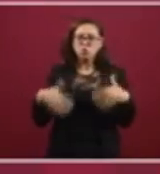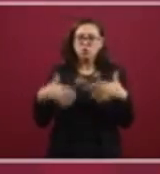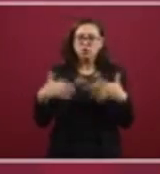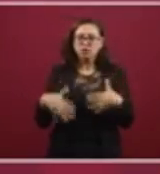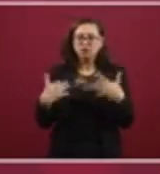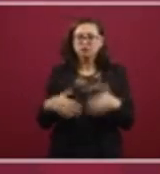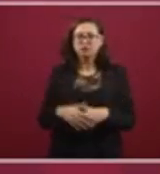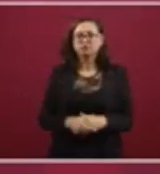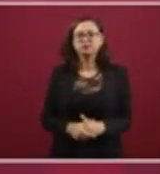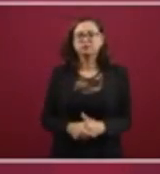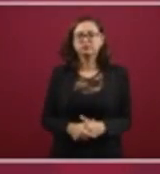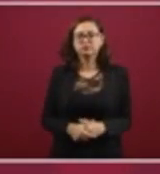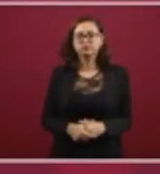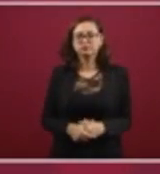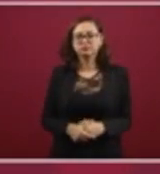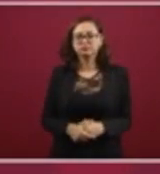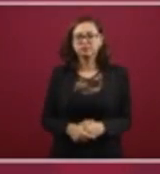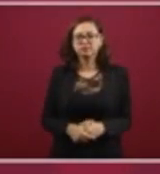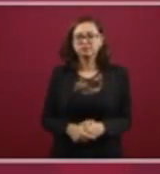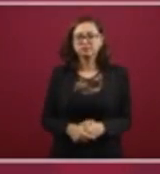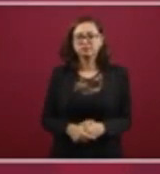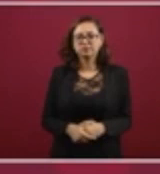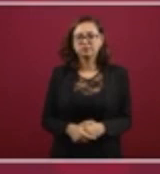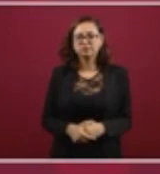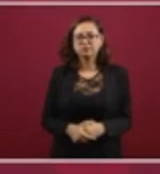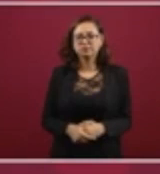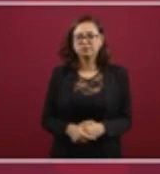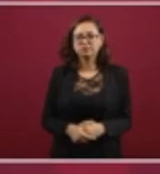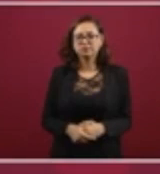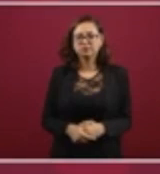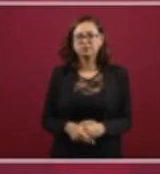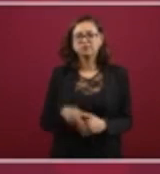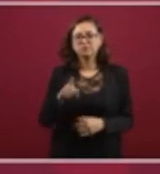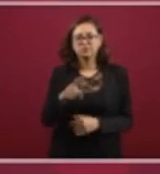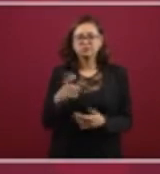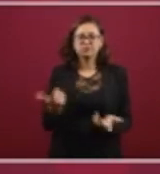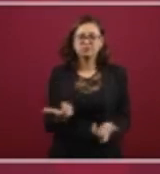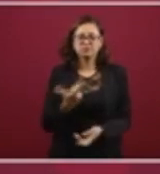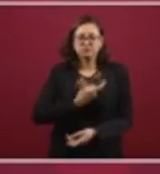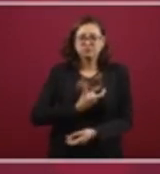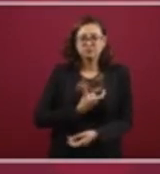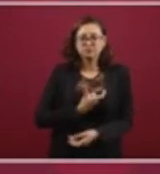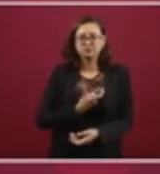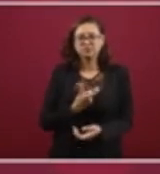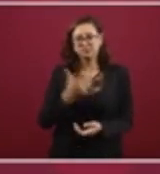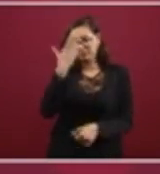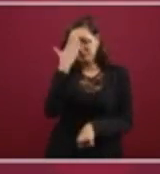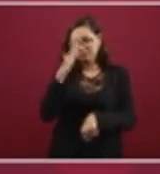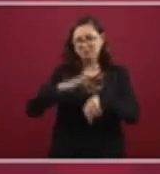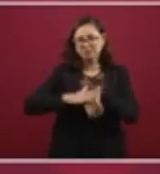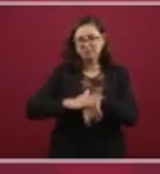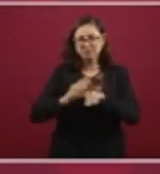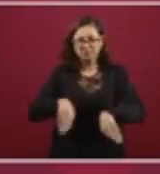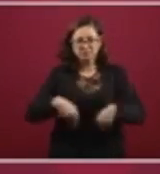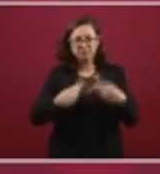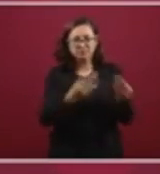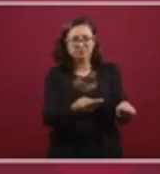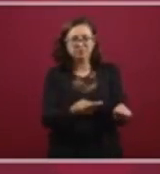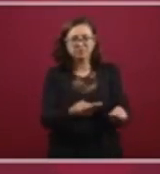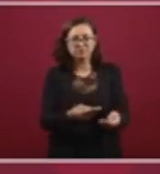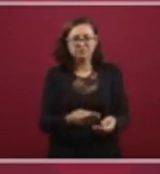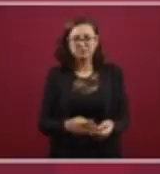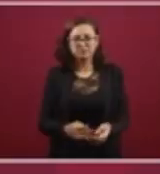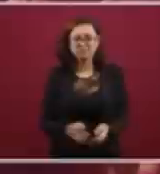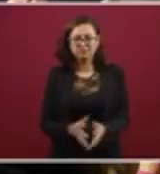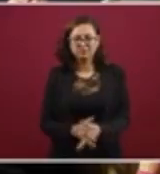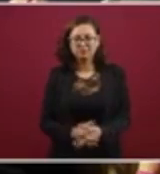la mascota que entregan todos los medallistas y esta medalla que se hizo conmemorativa que dice eres parte de la historia de la delegación mexicana.